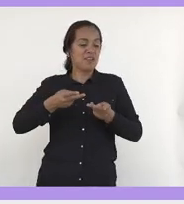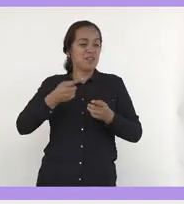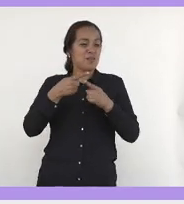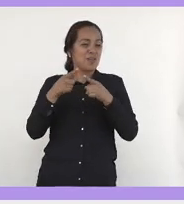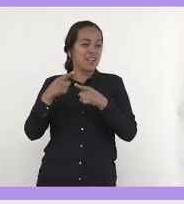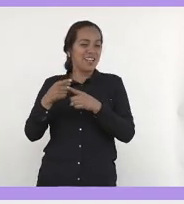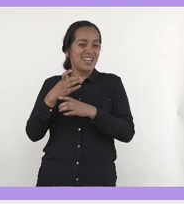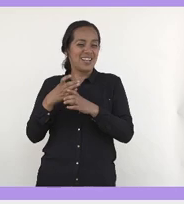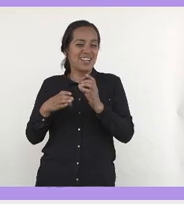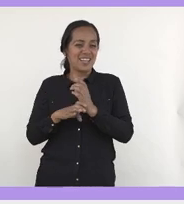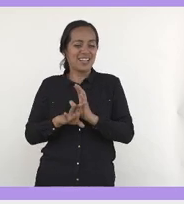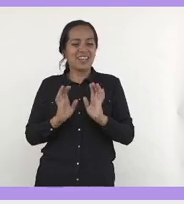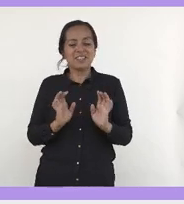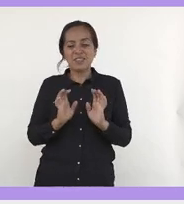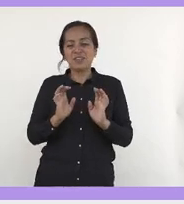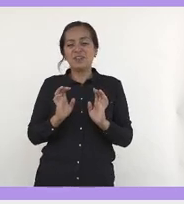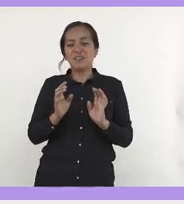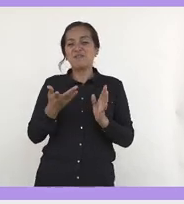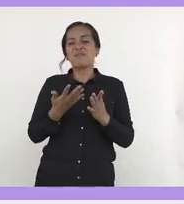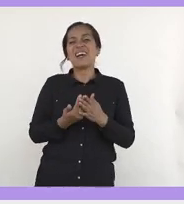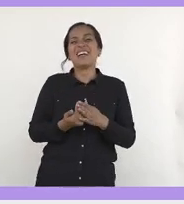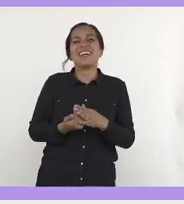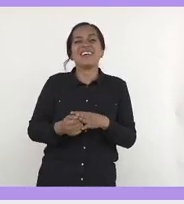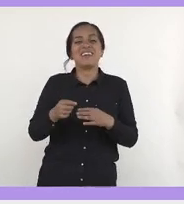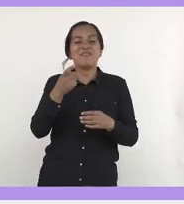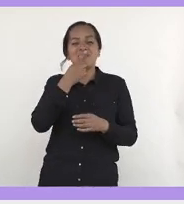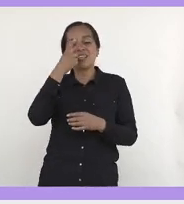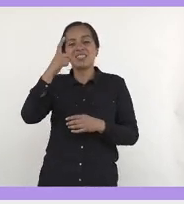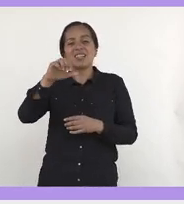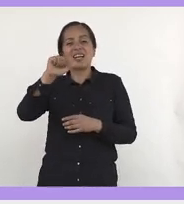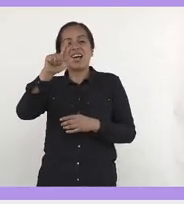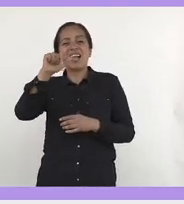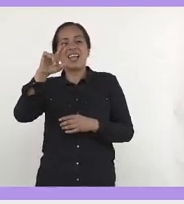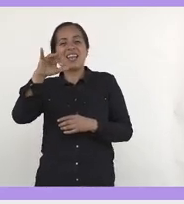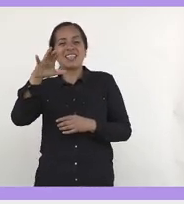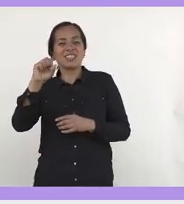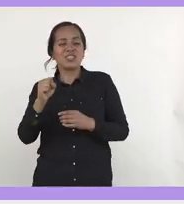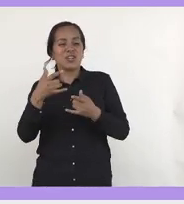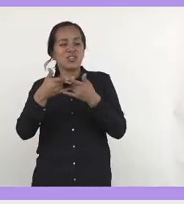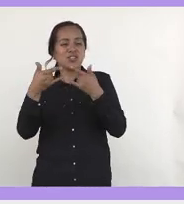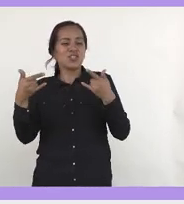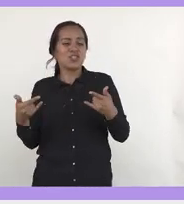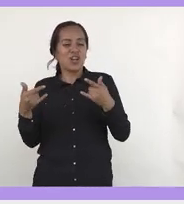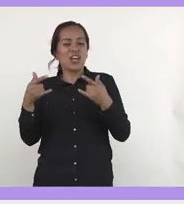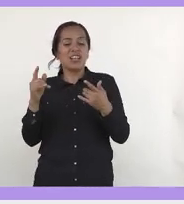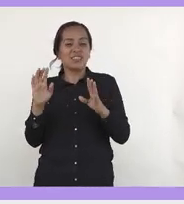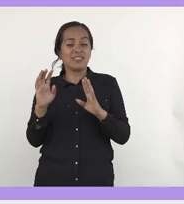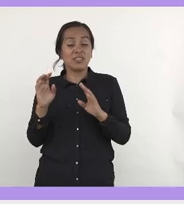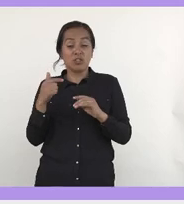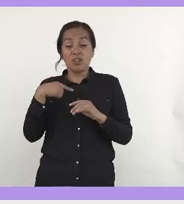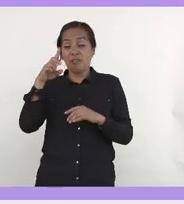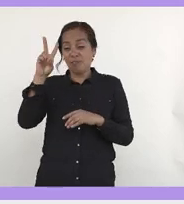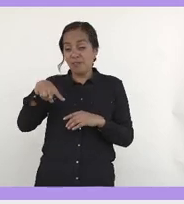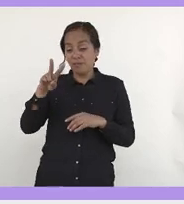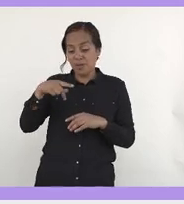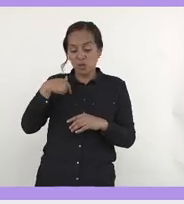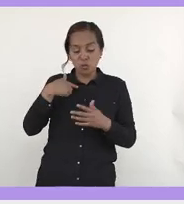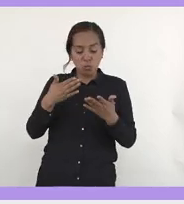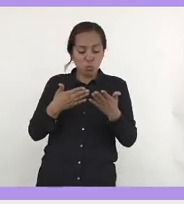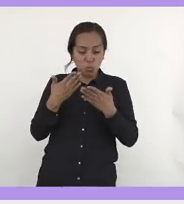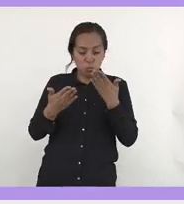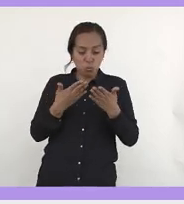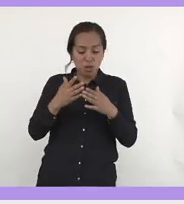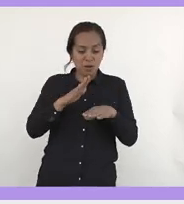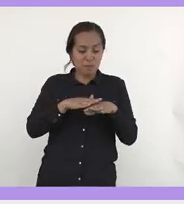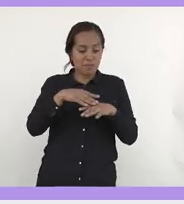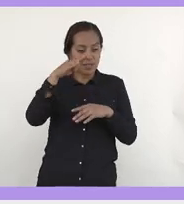eh o sea yo venía preparada para plantear alineaciones este directores técnicos distintos Te juro yo a mí sí me hubieran